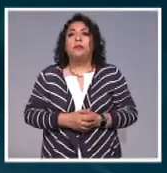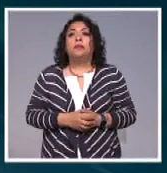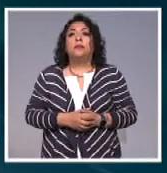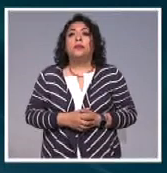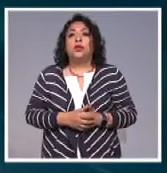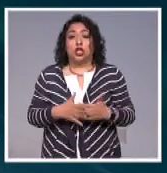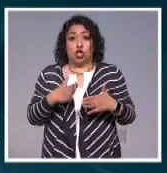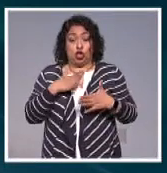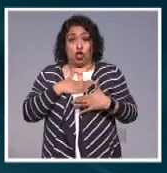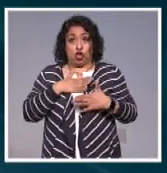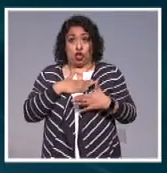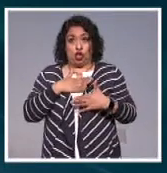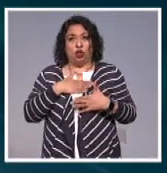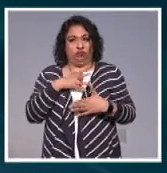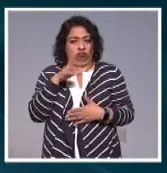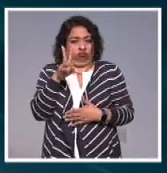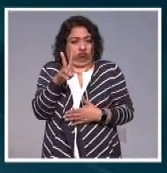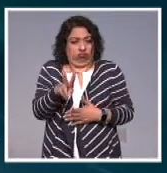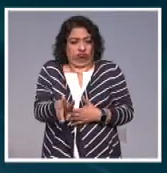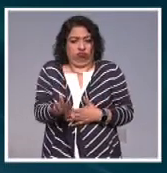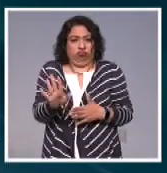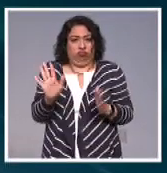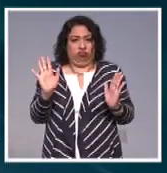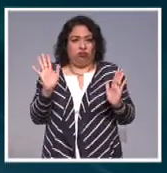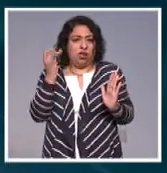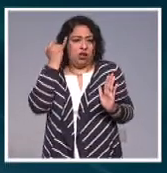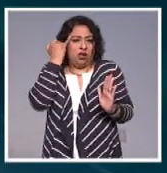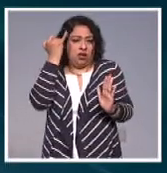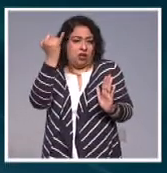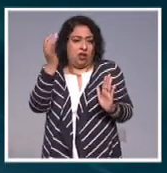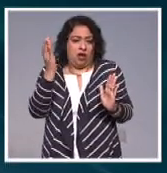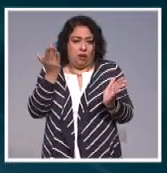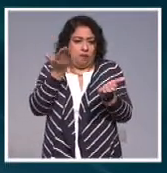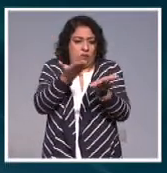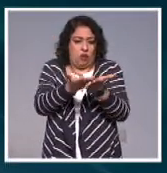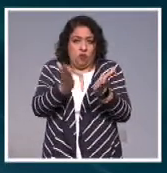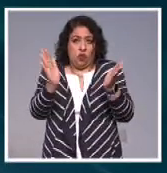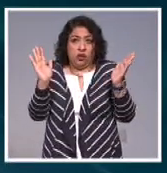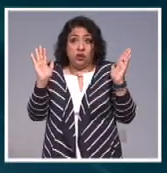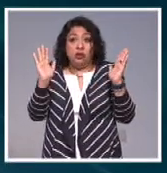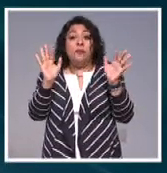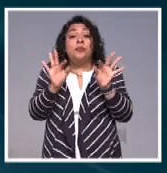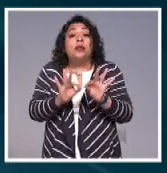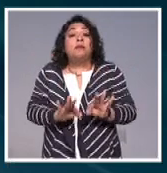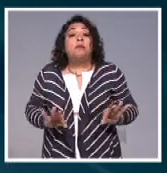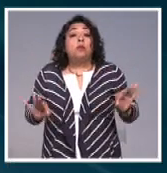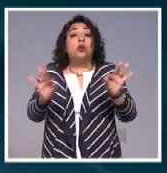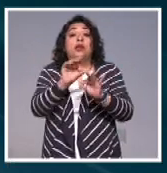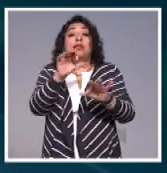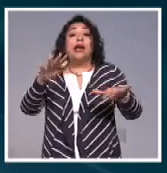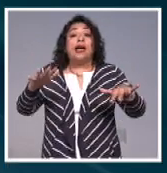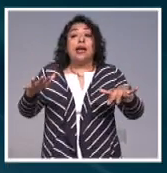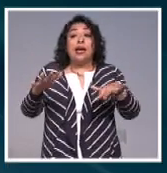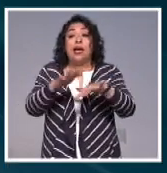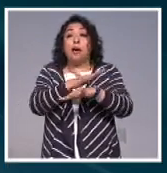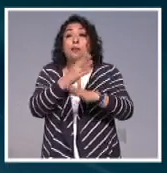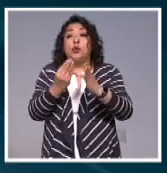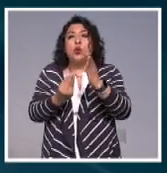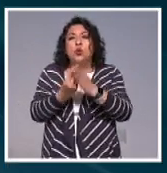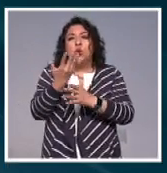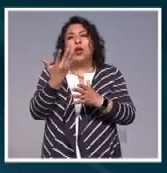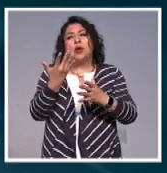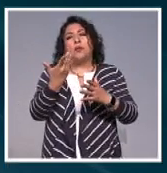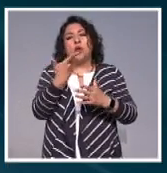Yo he sostenido la tesis, el planteamiento, de que parte importante de la renovación de